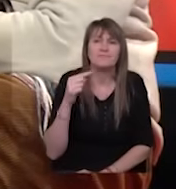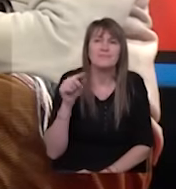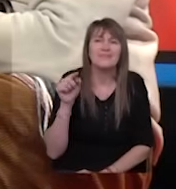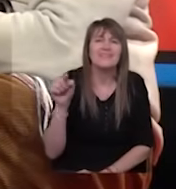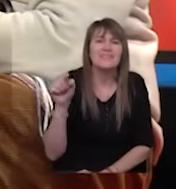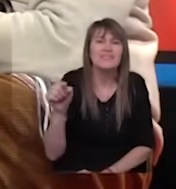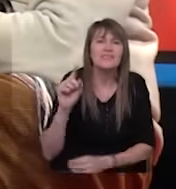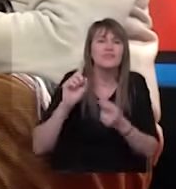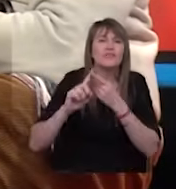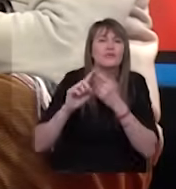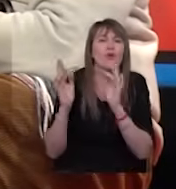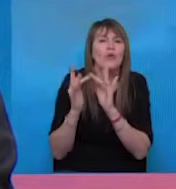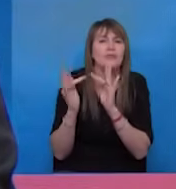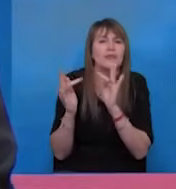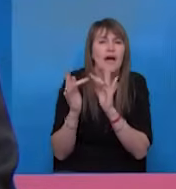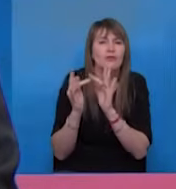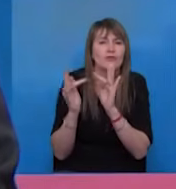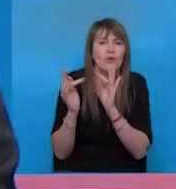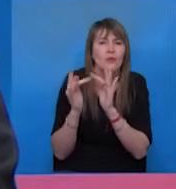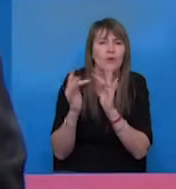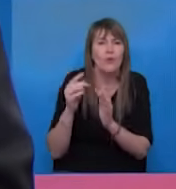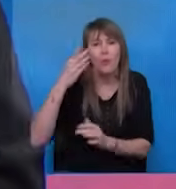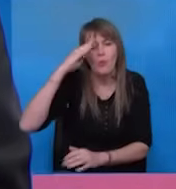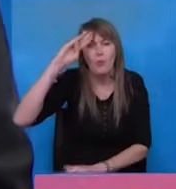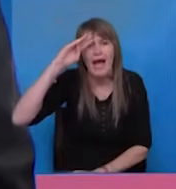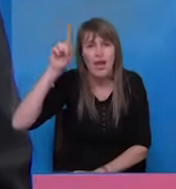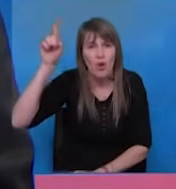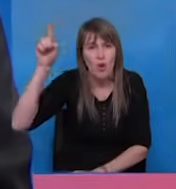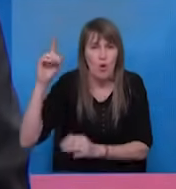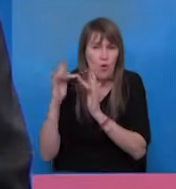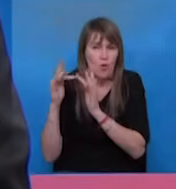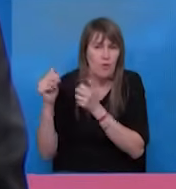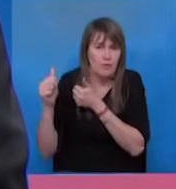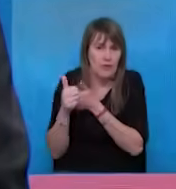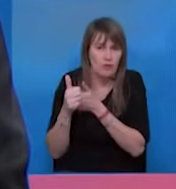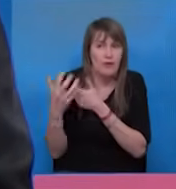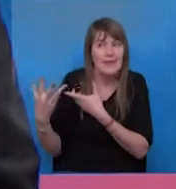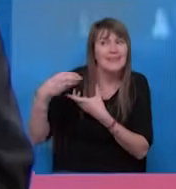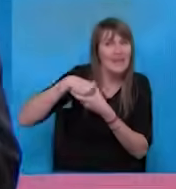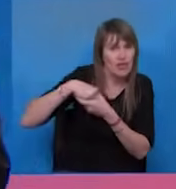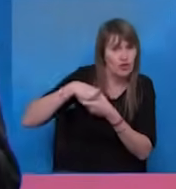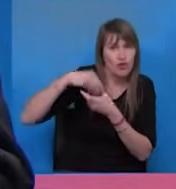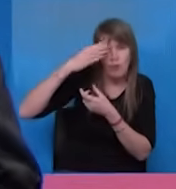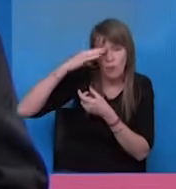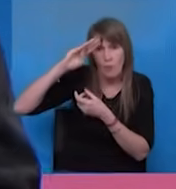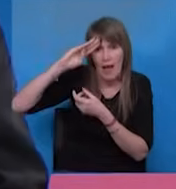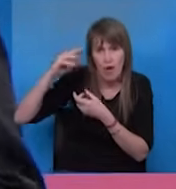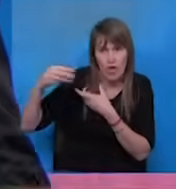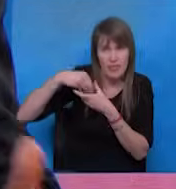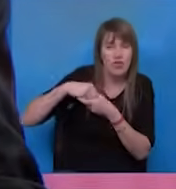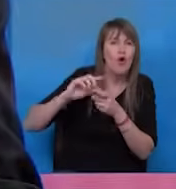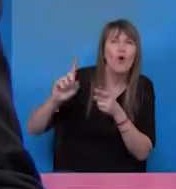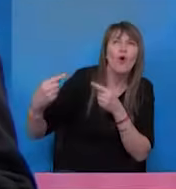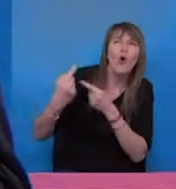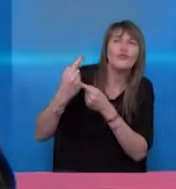del contacto que tenía con Manuel Evia, un cubano, integrante de la contrainteligencia cubana, pero